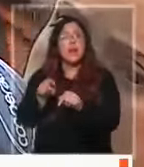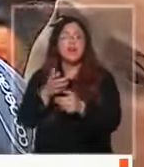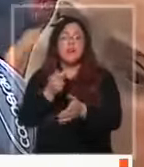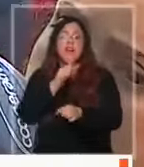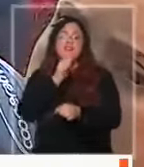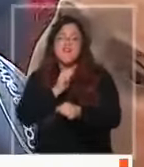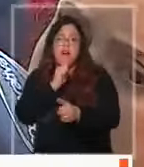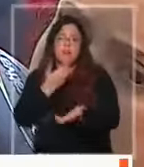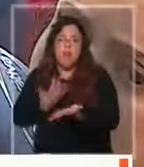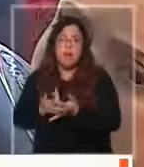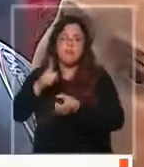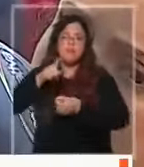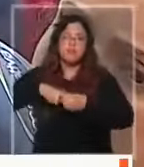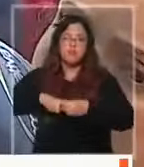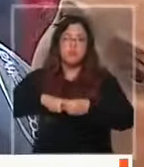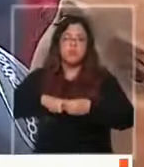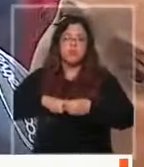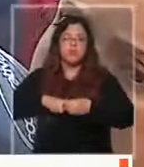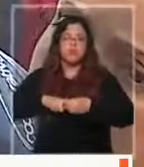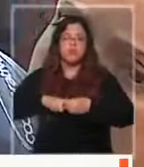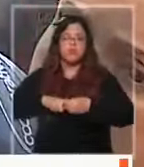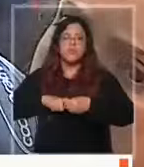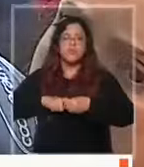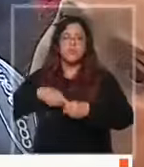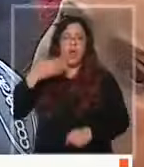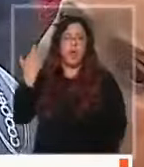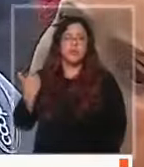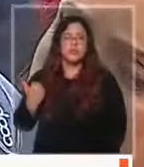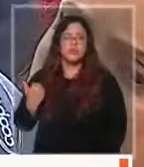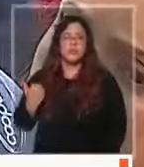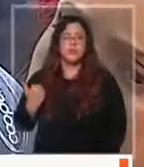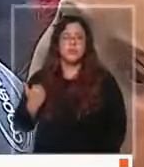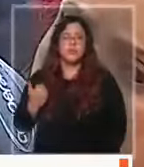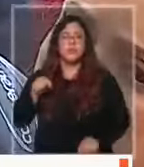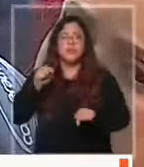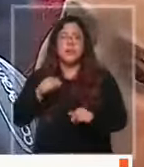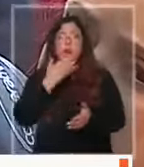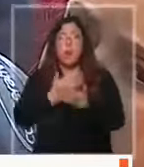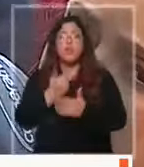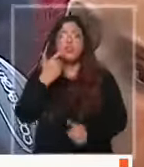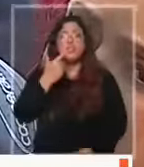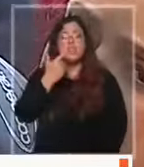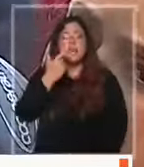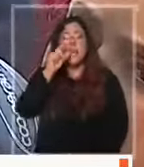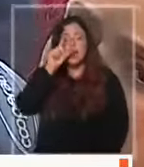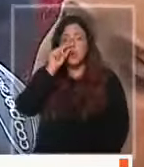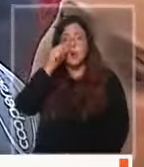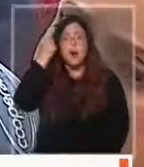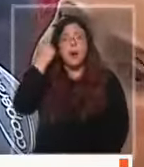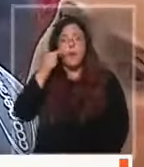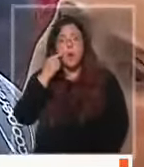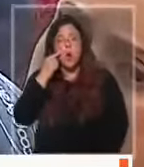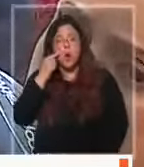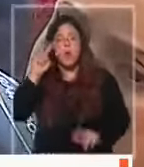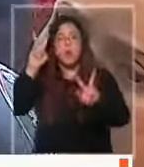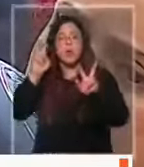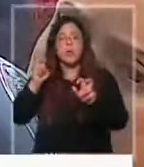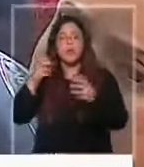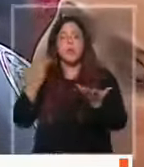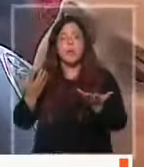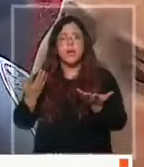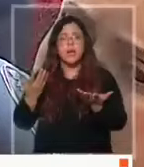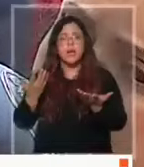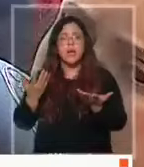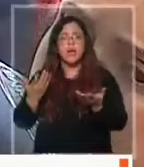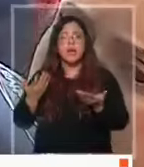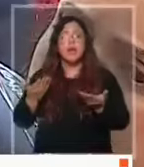pudieron postular en la oportunidad anterior, que va a ser el 7 de octubre. Sin perjuicio de eso, el financiamiento para este nuevo